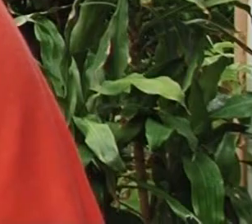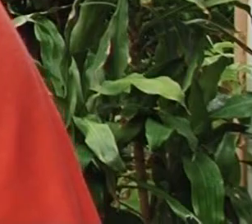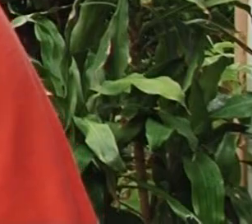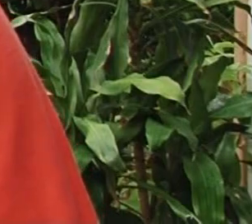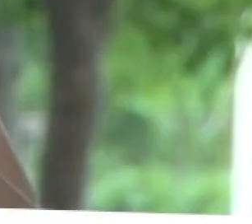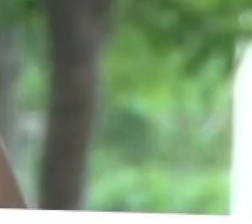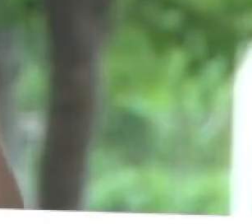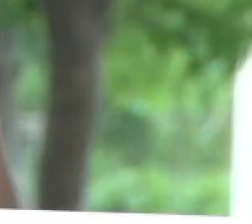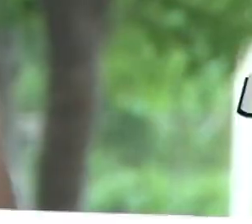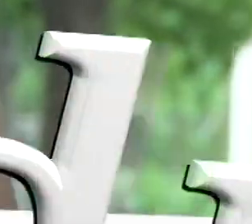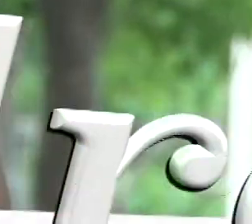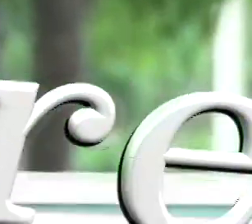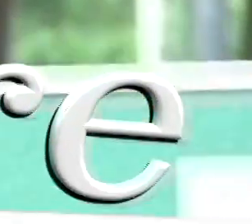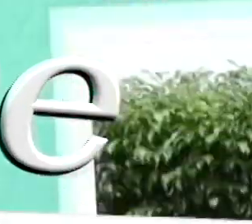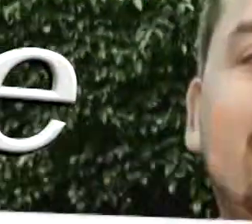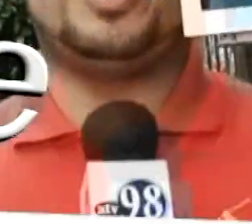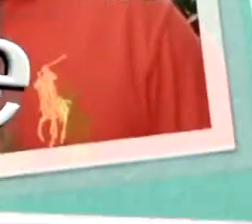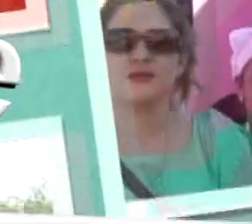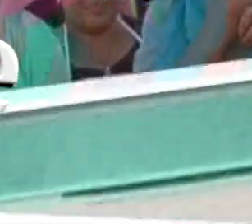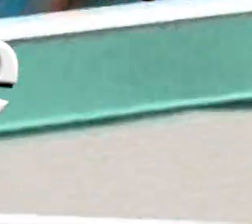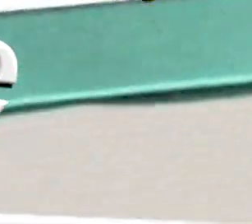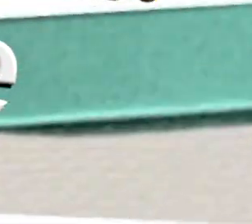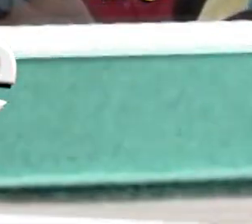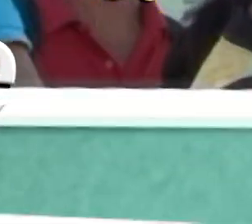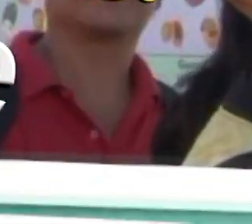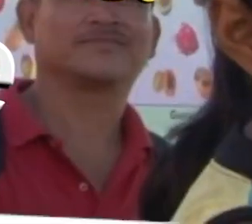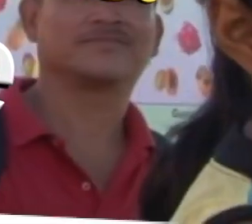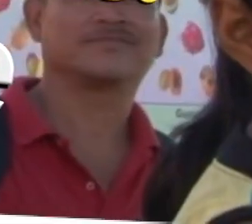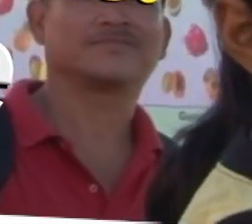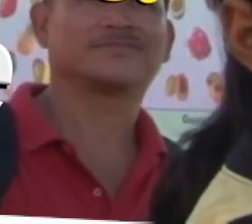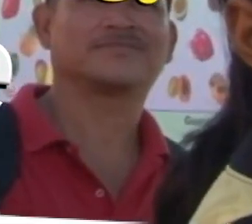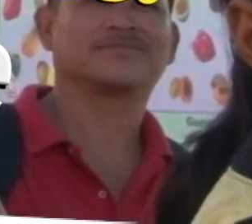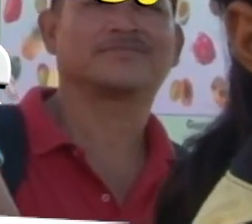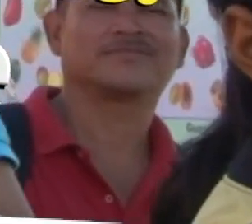Asamblea Nacional. Yo soy tu sangre, mi viejo.